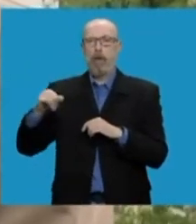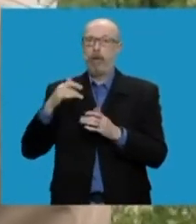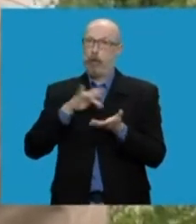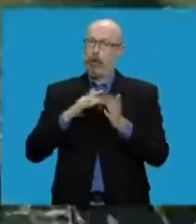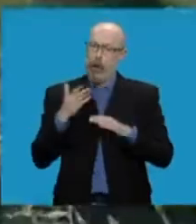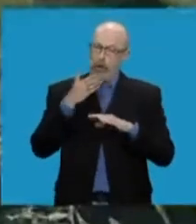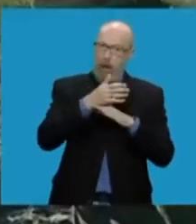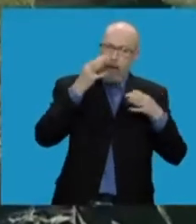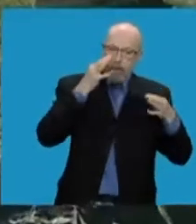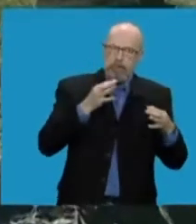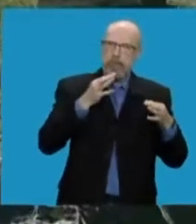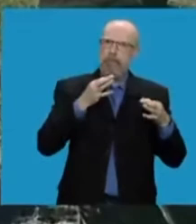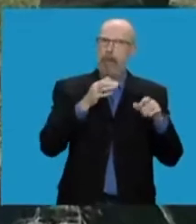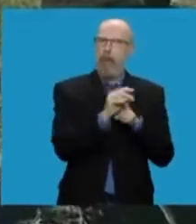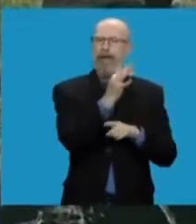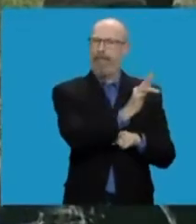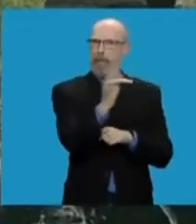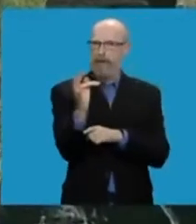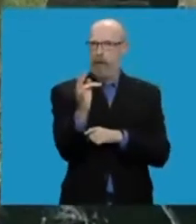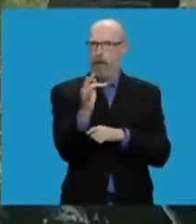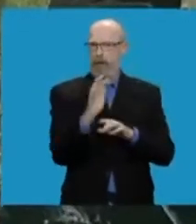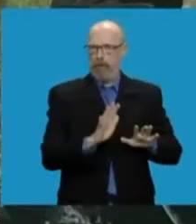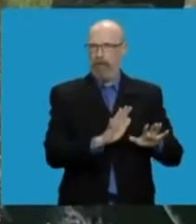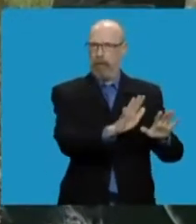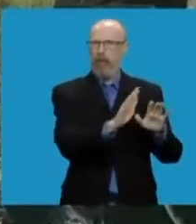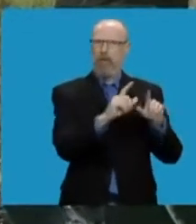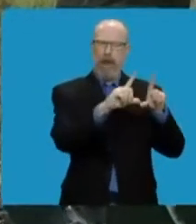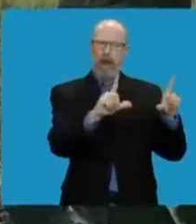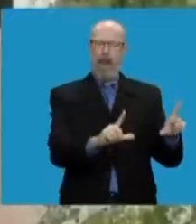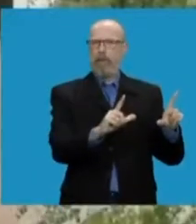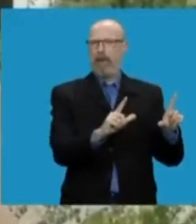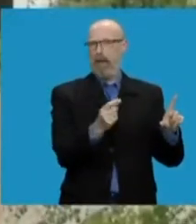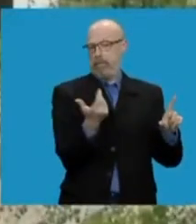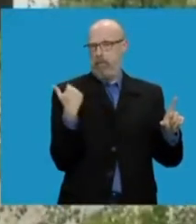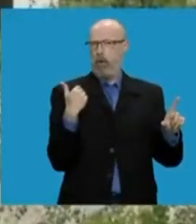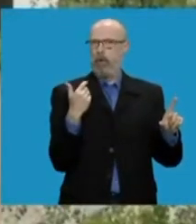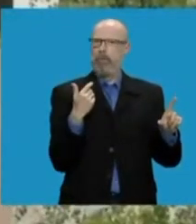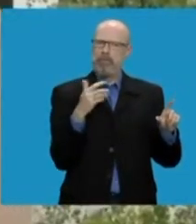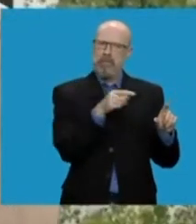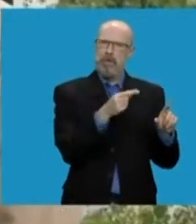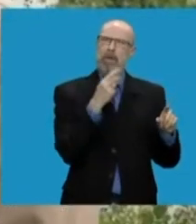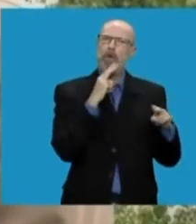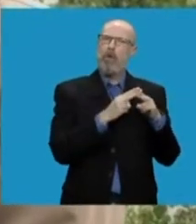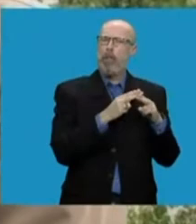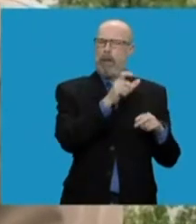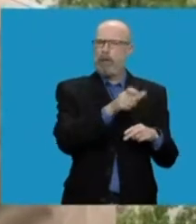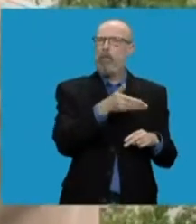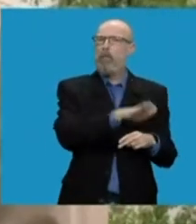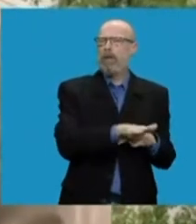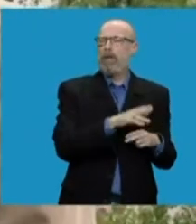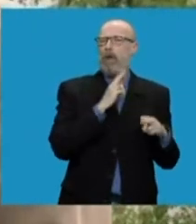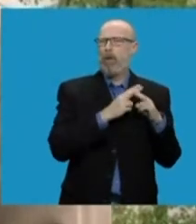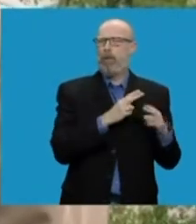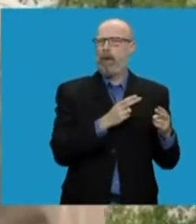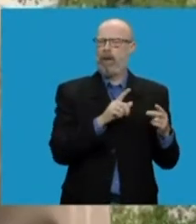ruinas había una lápida reciente, el pueblo llevaba abandonado 40 años, y allí figuraba pues el nombre de un difunto que